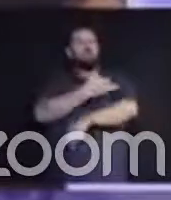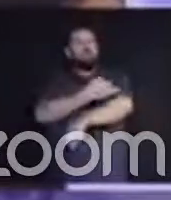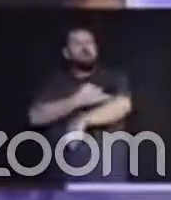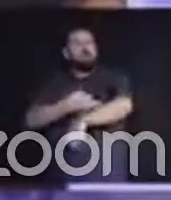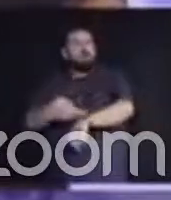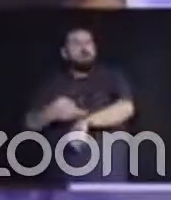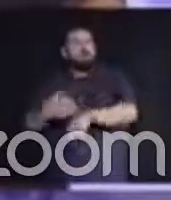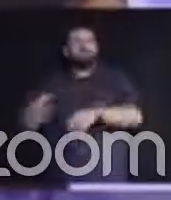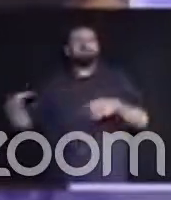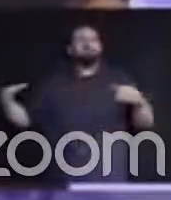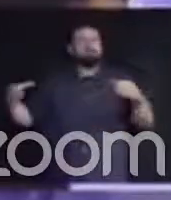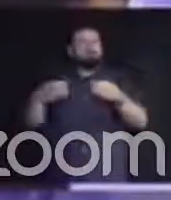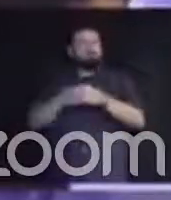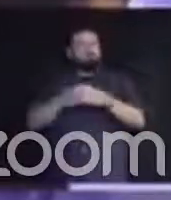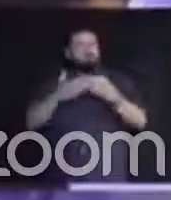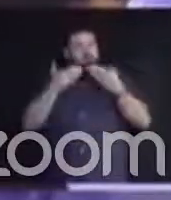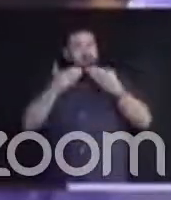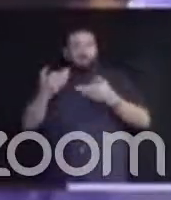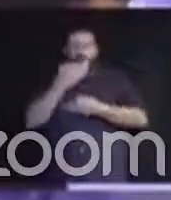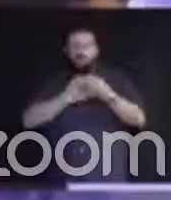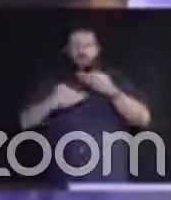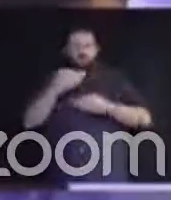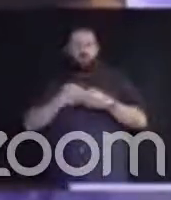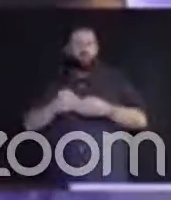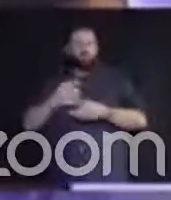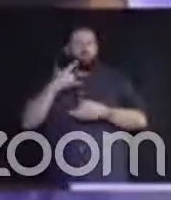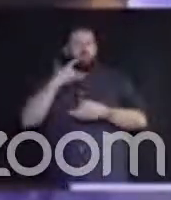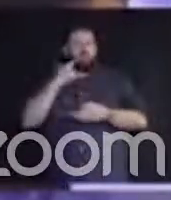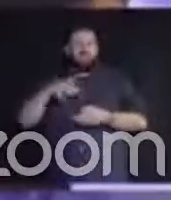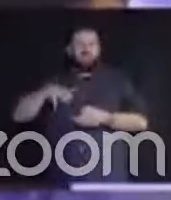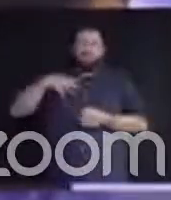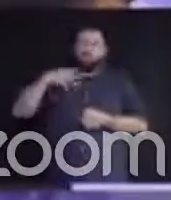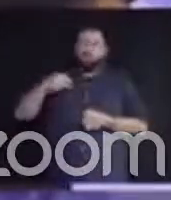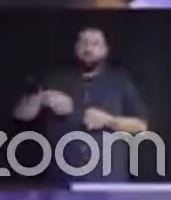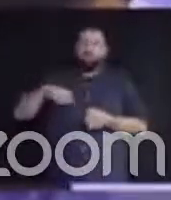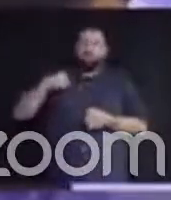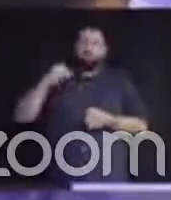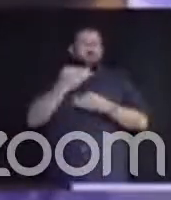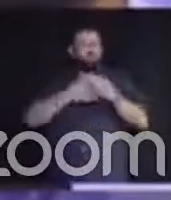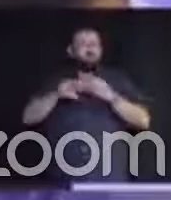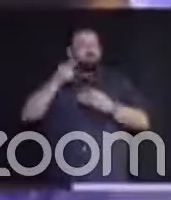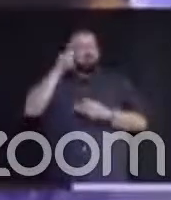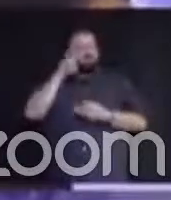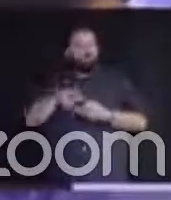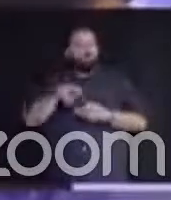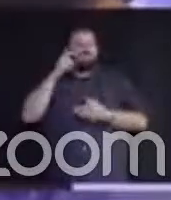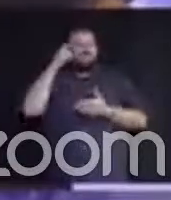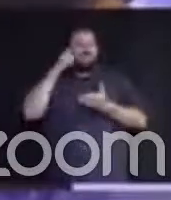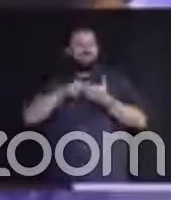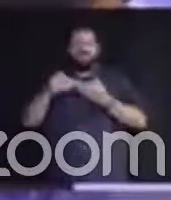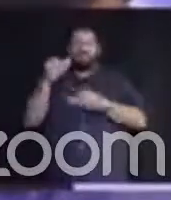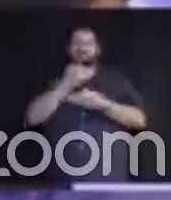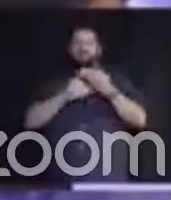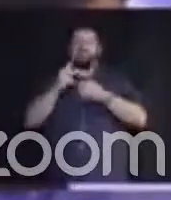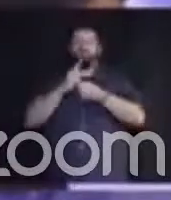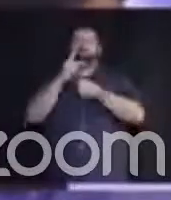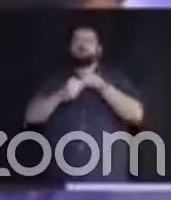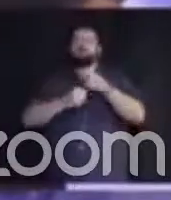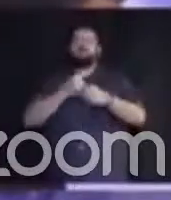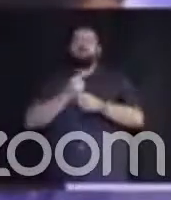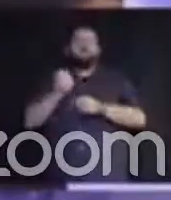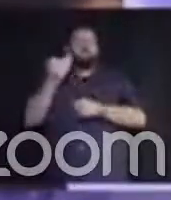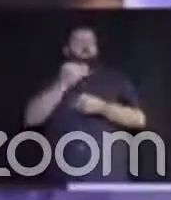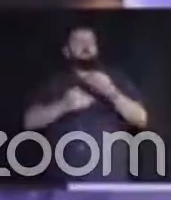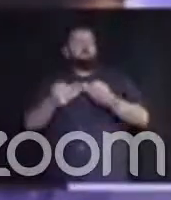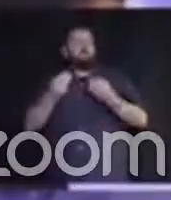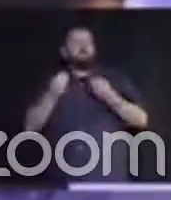unimos y todos le pegamos al gordo allá arriba, créanme, el próximo año vamos a estar celebrando muchísima abundancia para